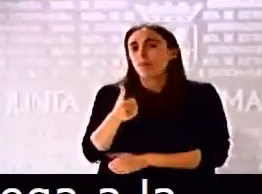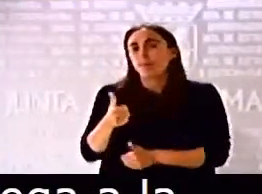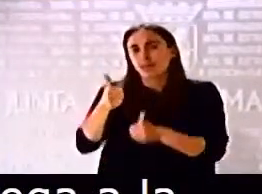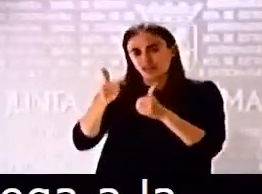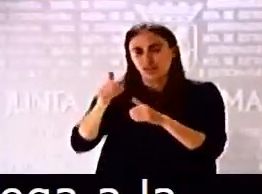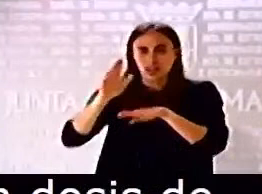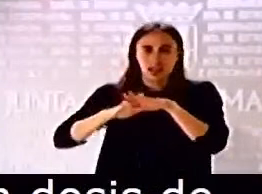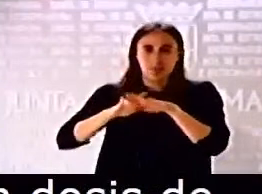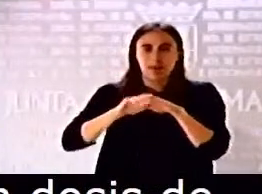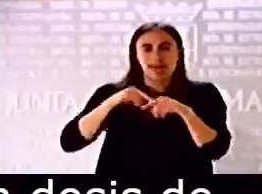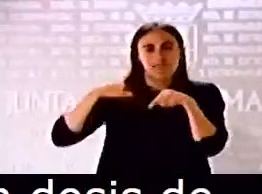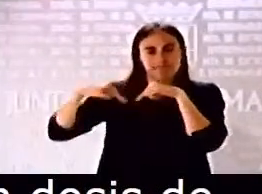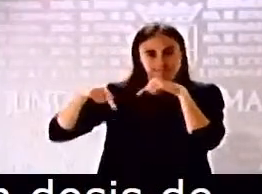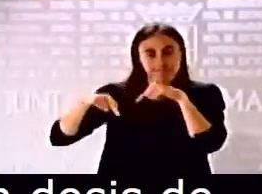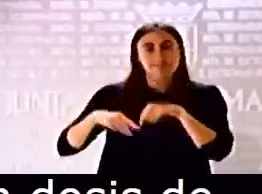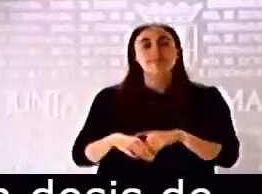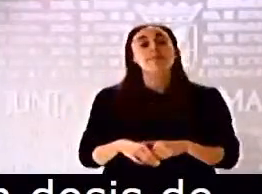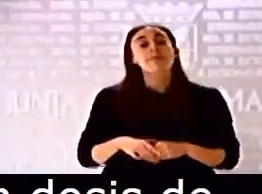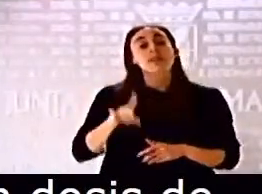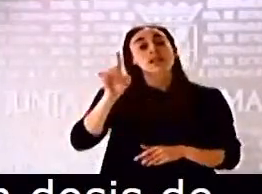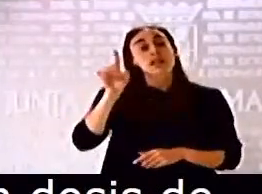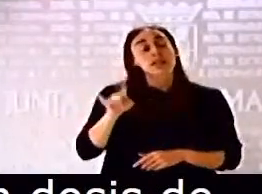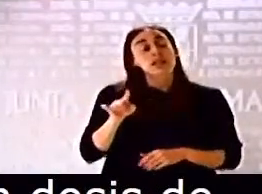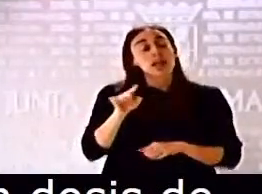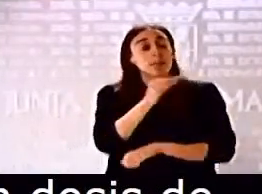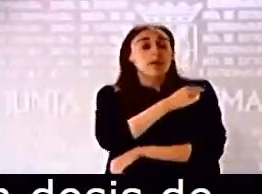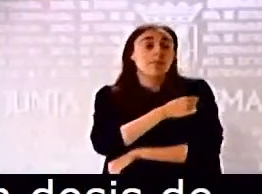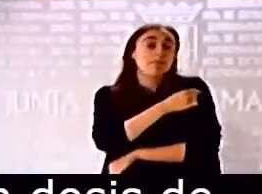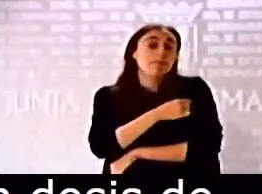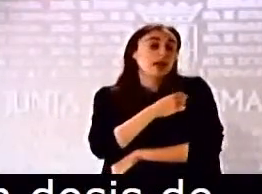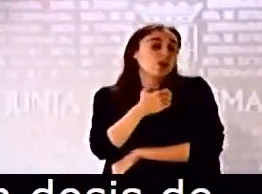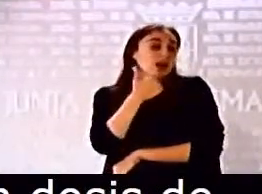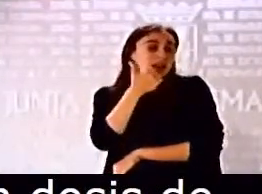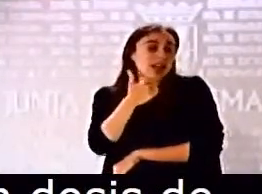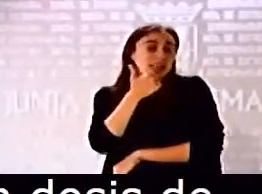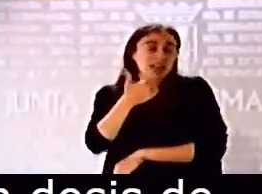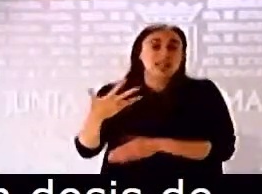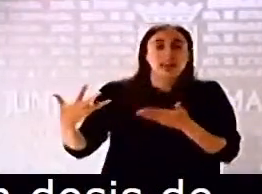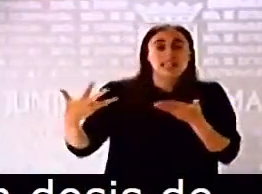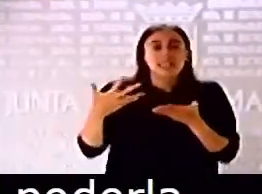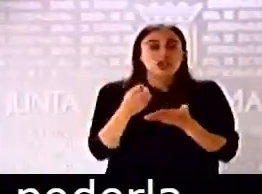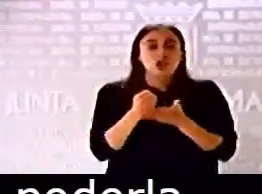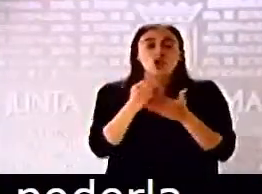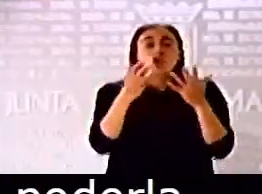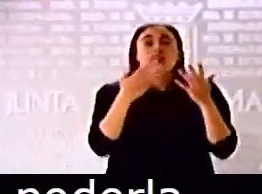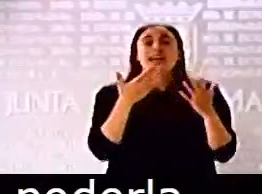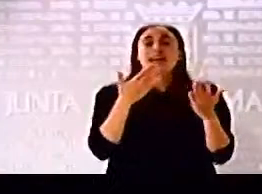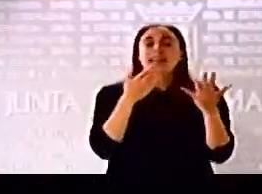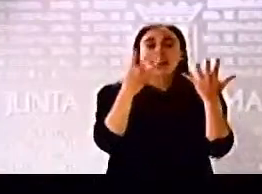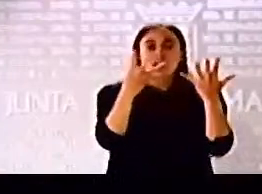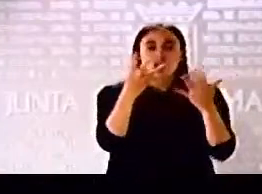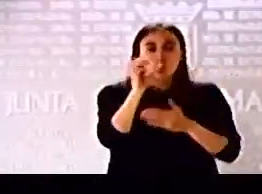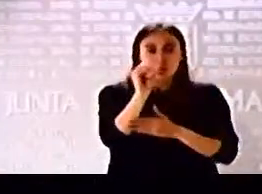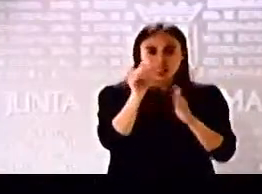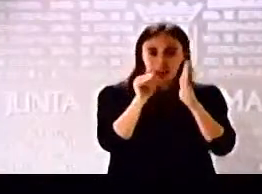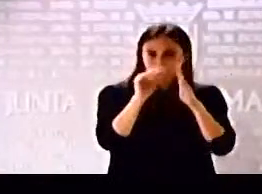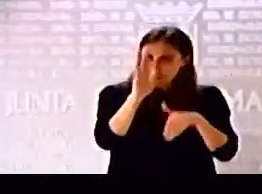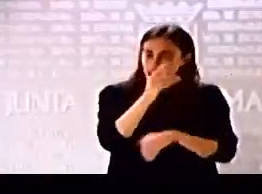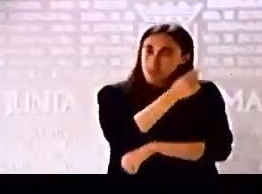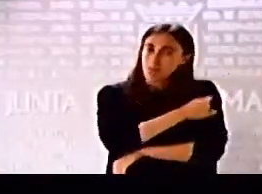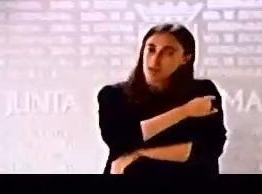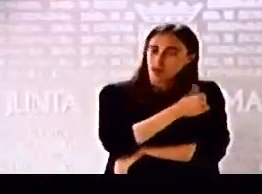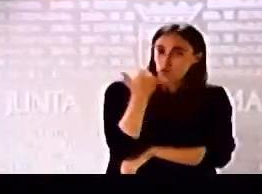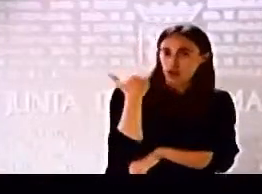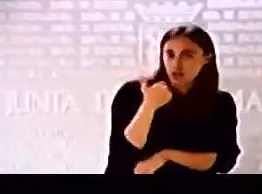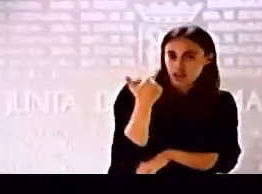manejar. Hemos vacunado prácticamente o íntegramente a la población mayor de 80 años en Extremadura.